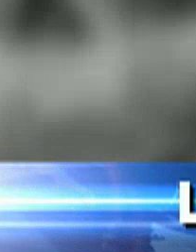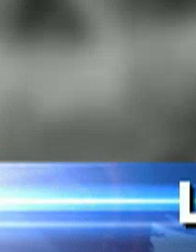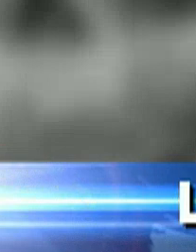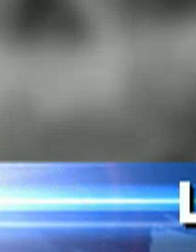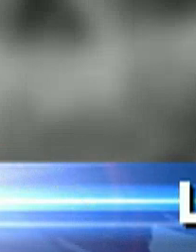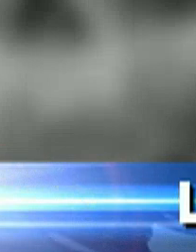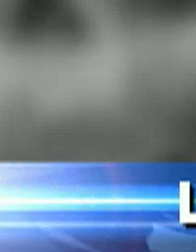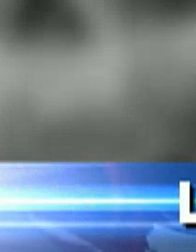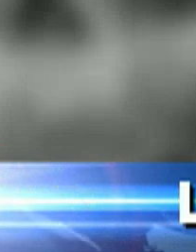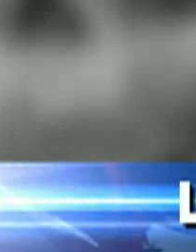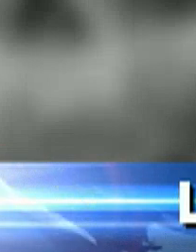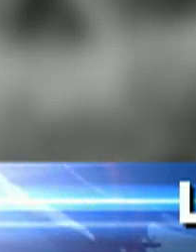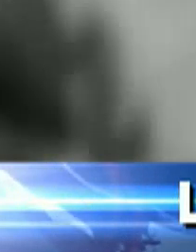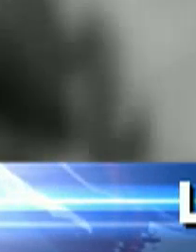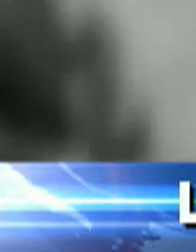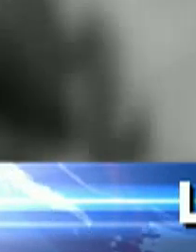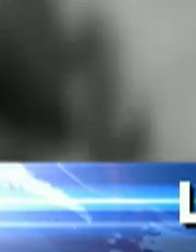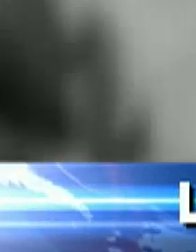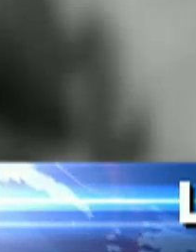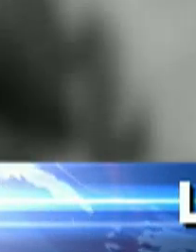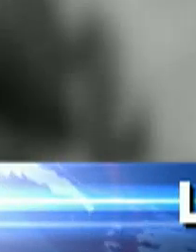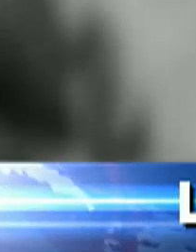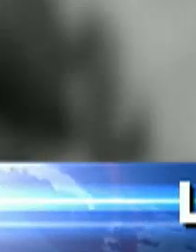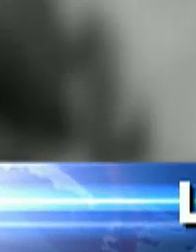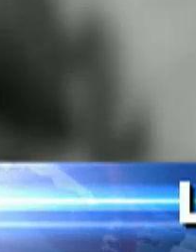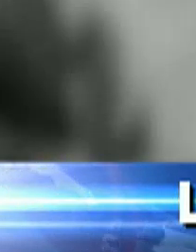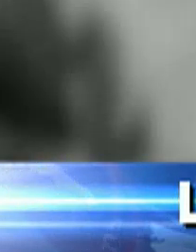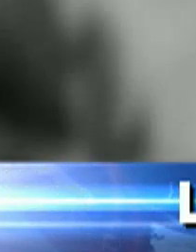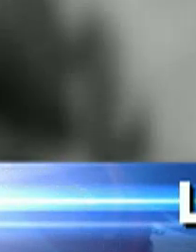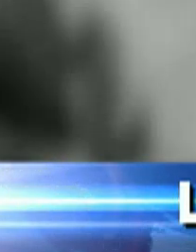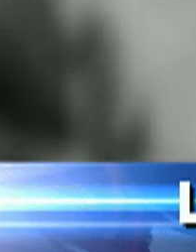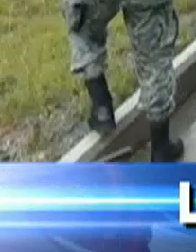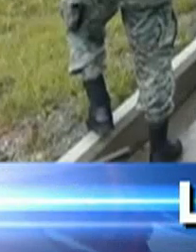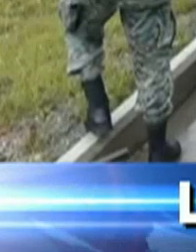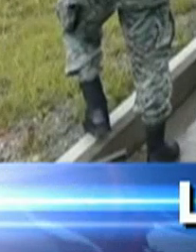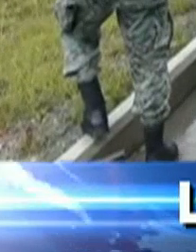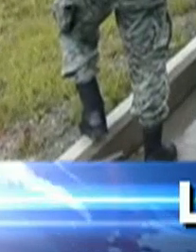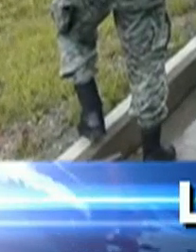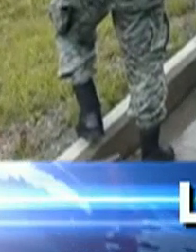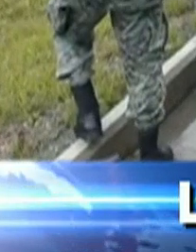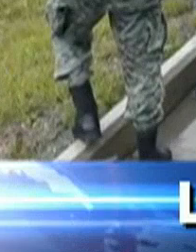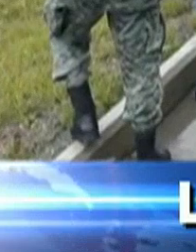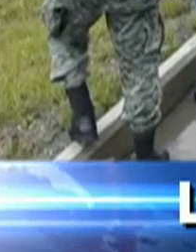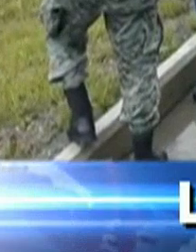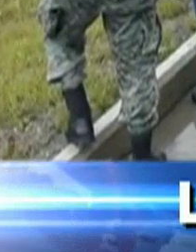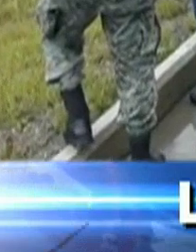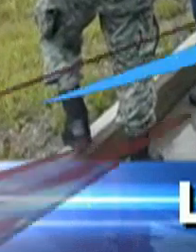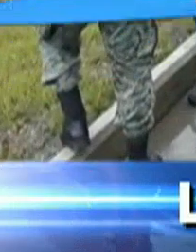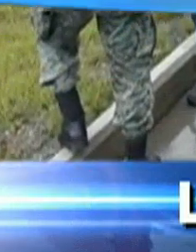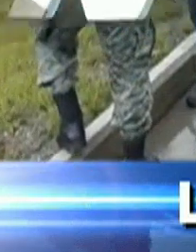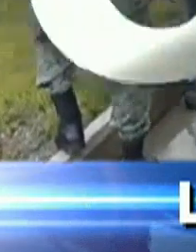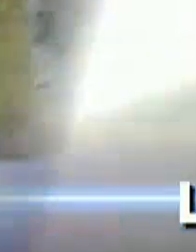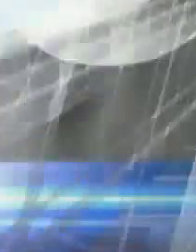camión que los transportaba a Gualaquiza, en Morona, Santiago.